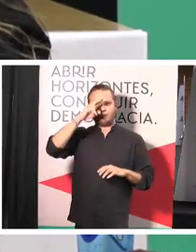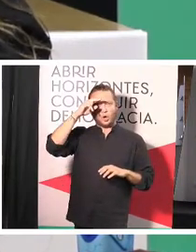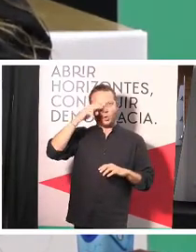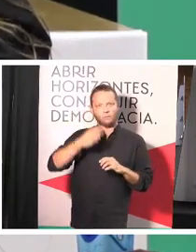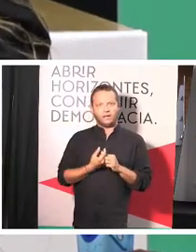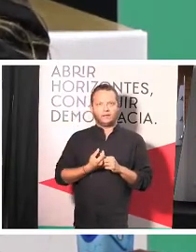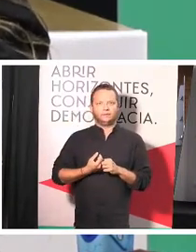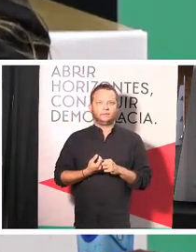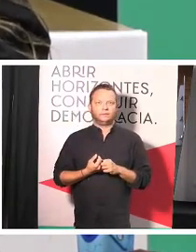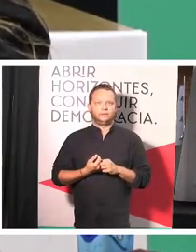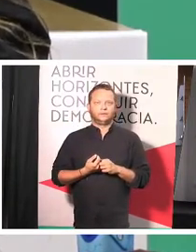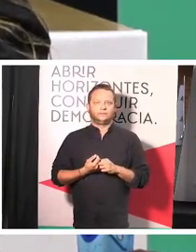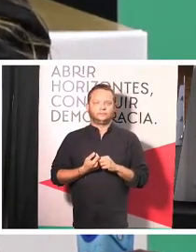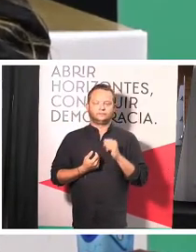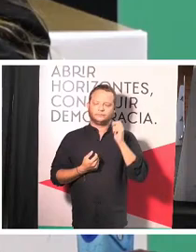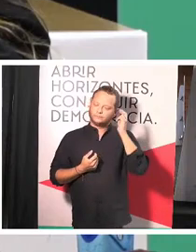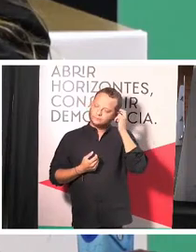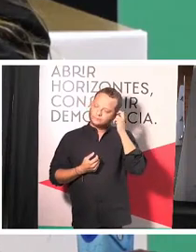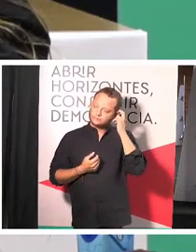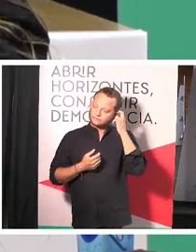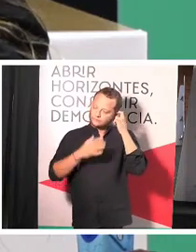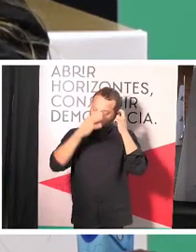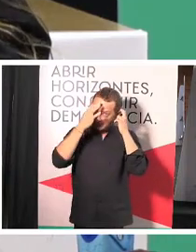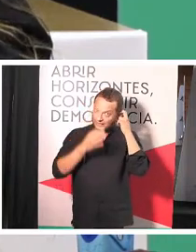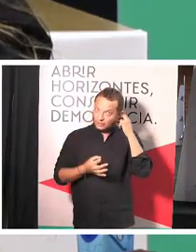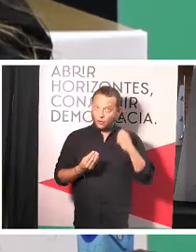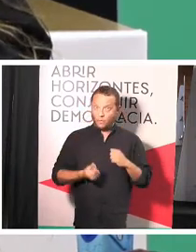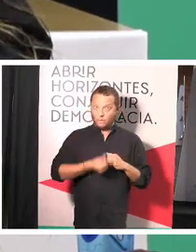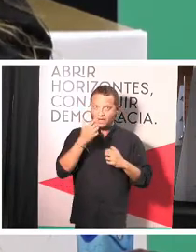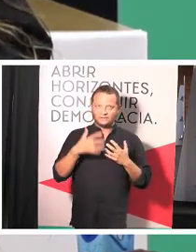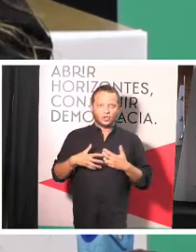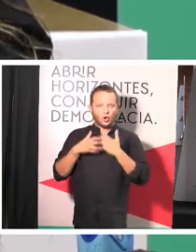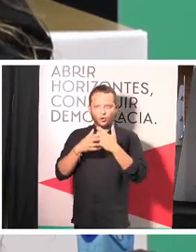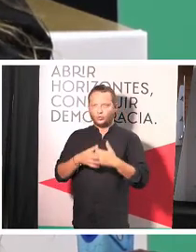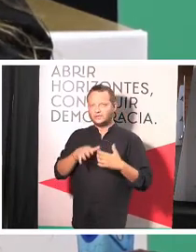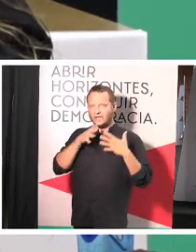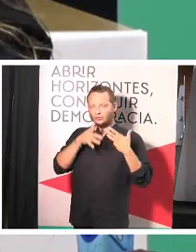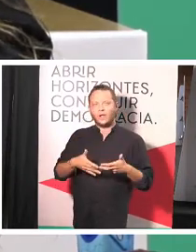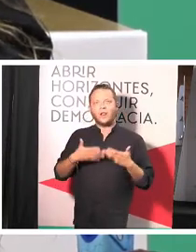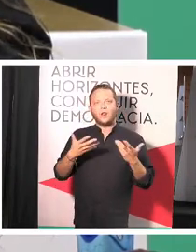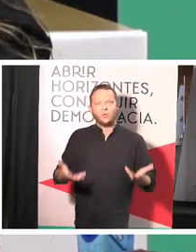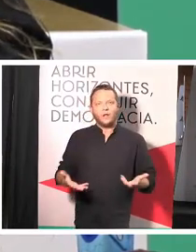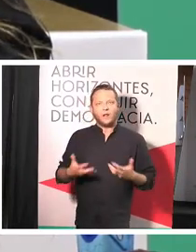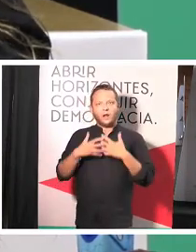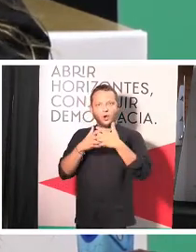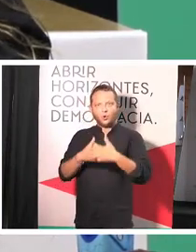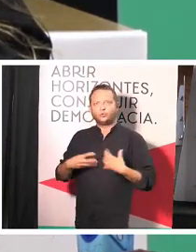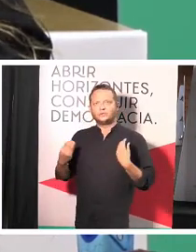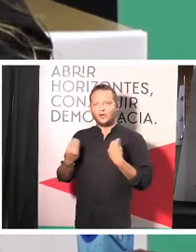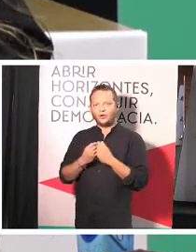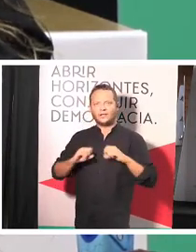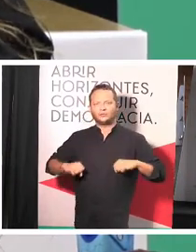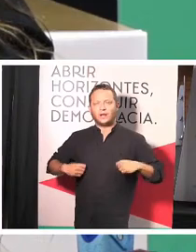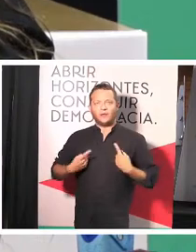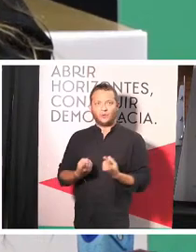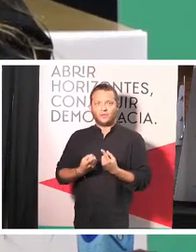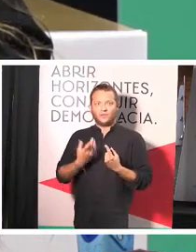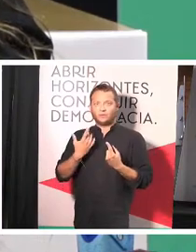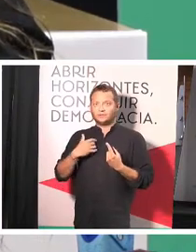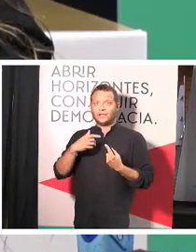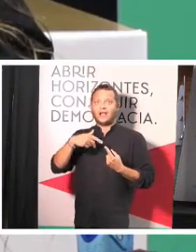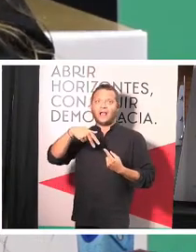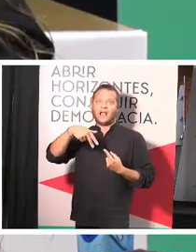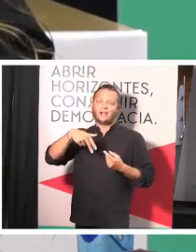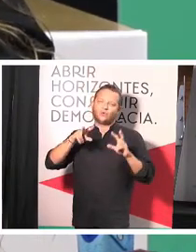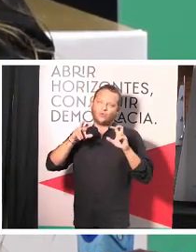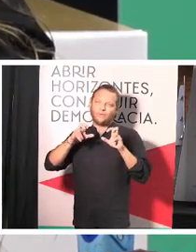preocupantes, ¿no? Creo que la mayor lucha que tenemos ahora mismo es sobre la naturalización de cierto neolenguaje